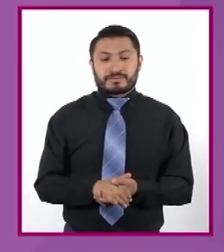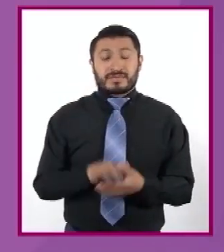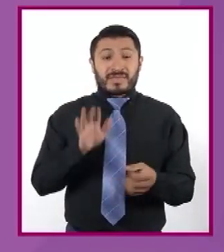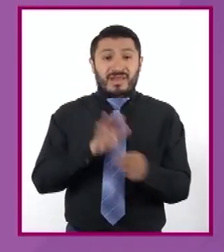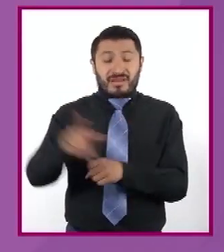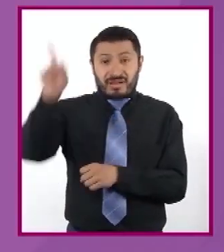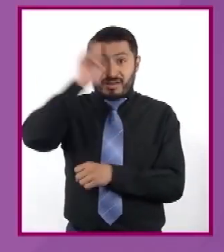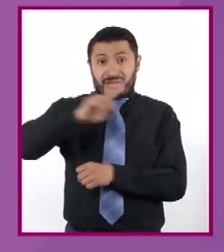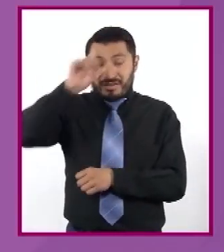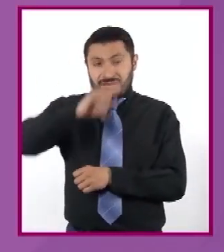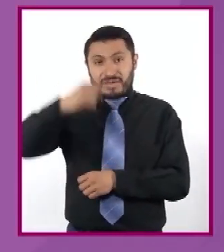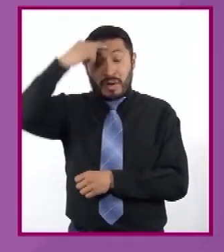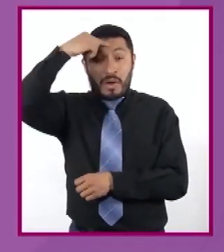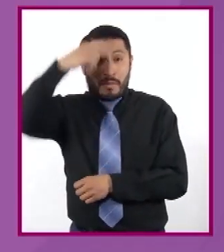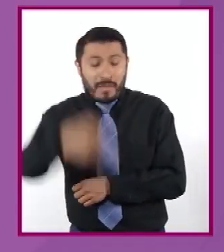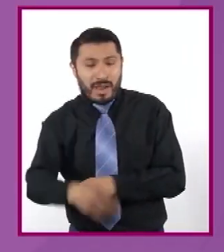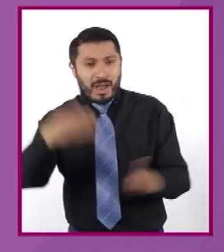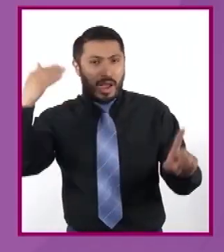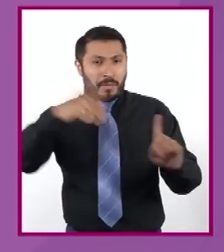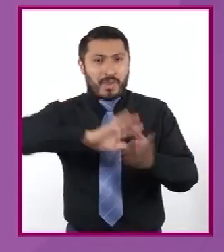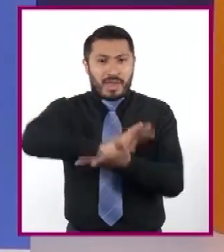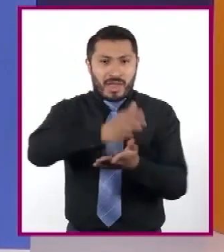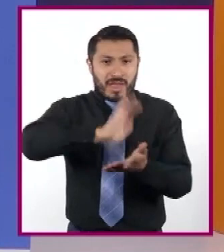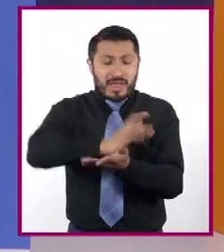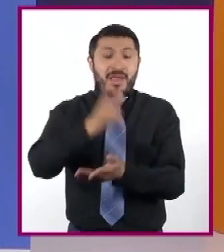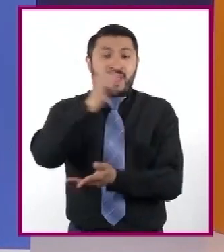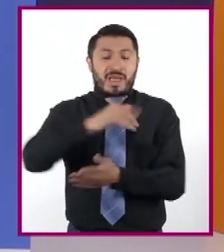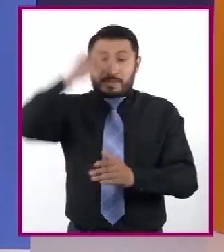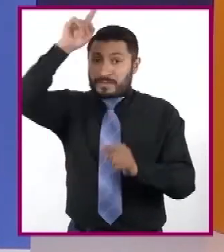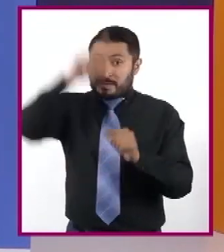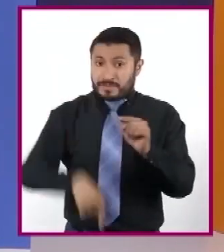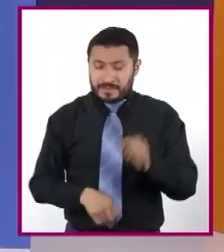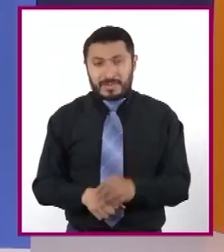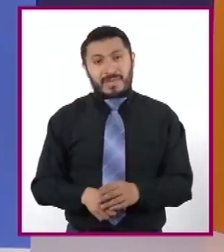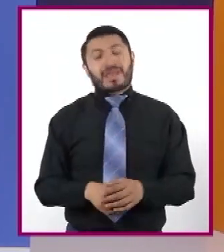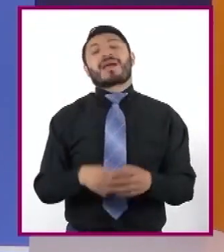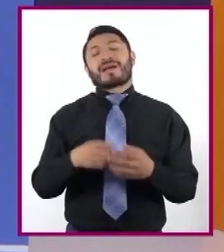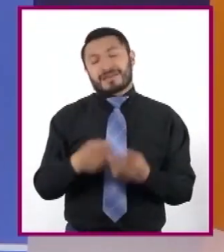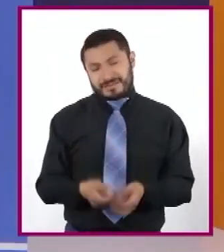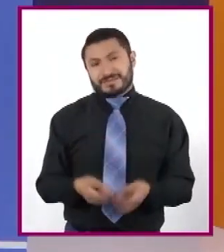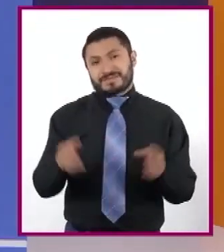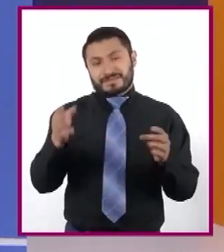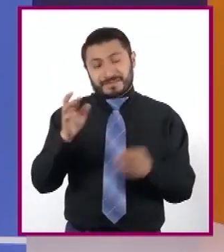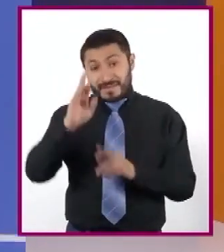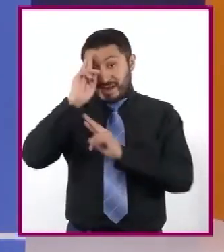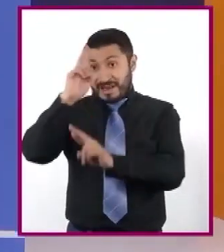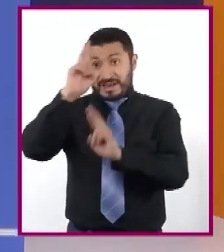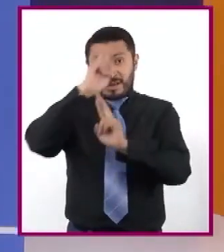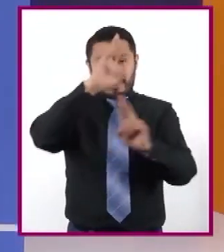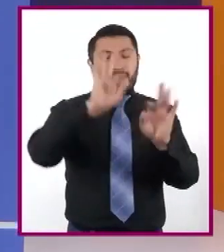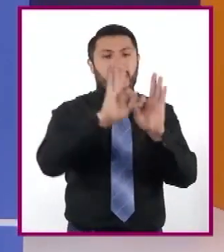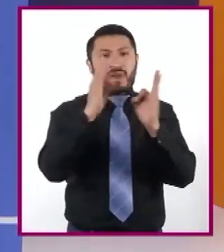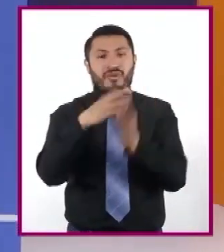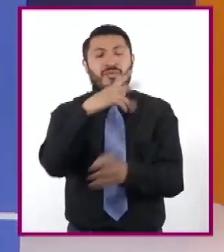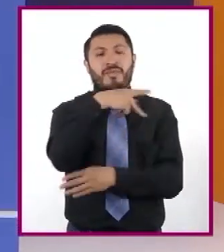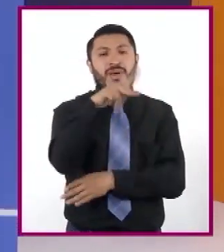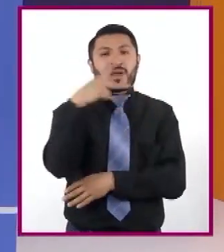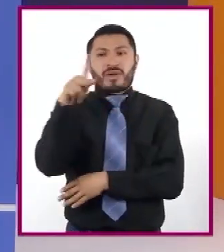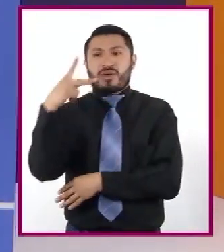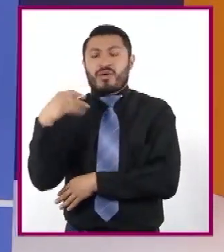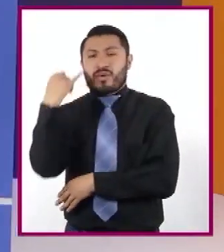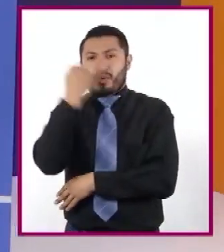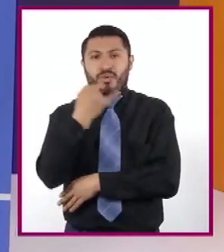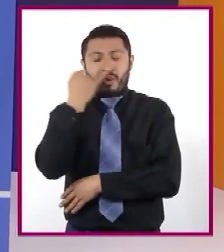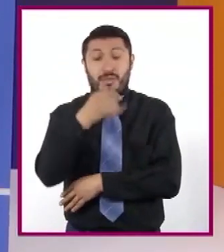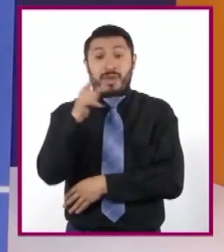nos daría para disminuir la discriminación lingüística? Se trata de respetar la forma de hablar de cada uno de nosotros. Imagínense que